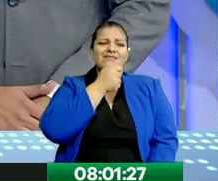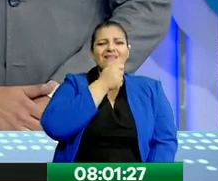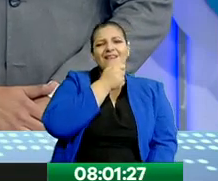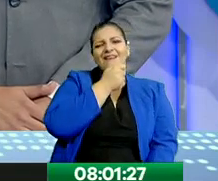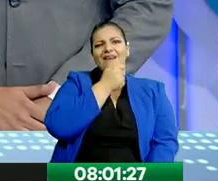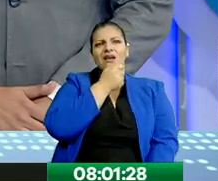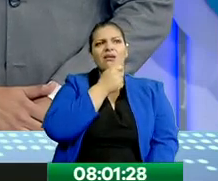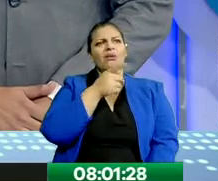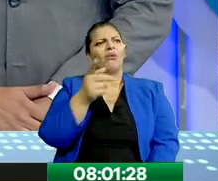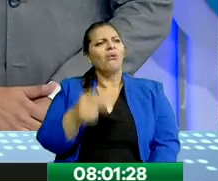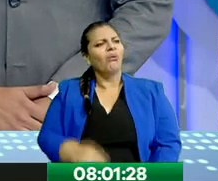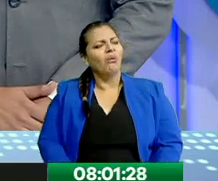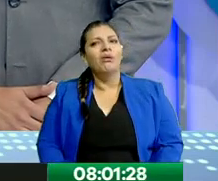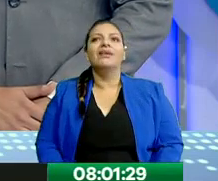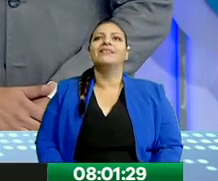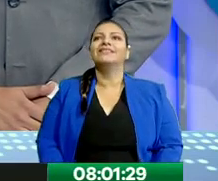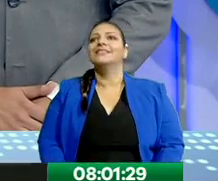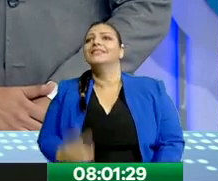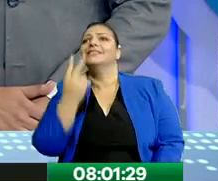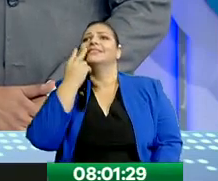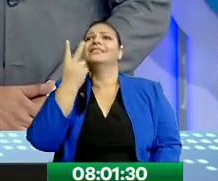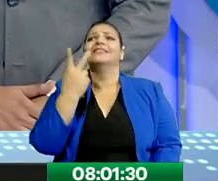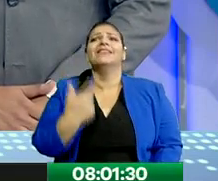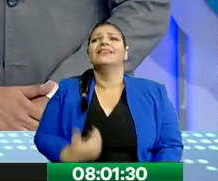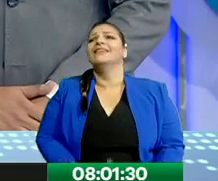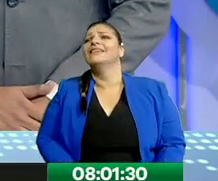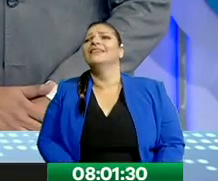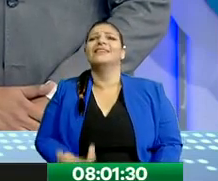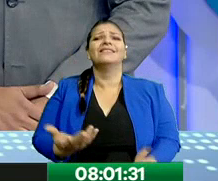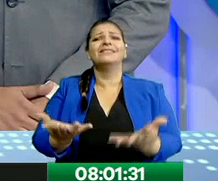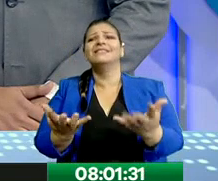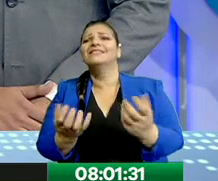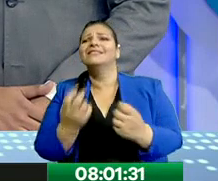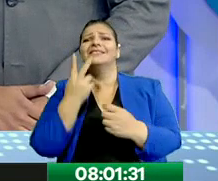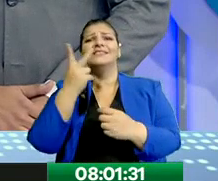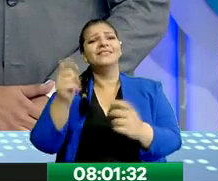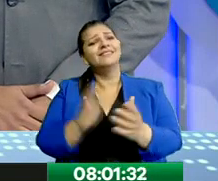jovencito. Y después nos quejamos que no tenemos para comer.